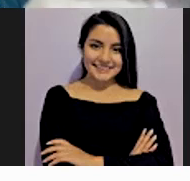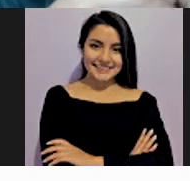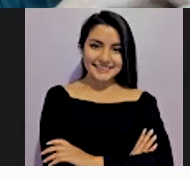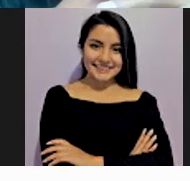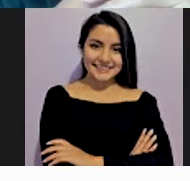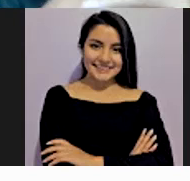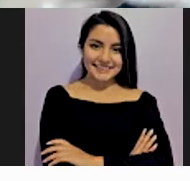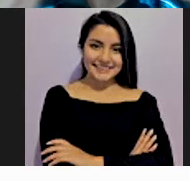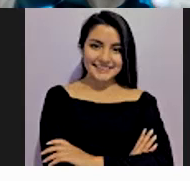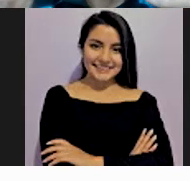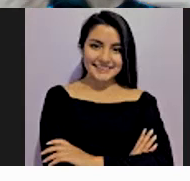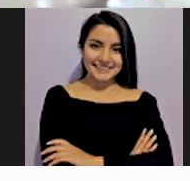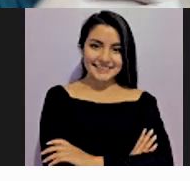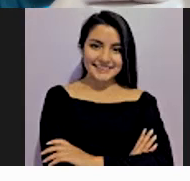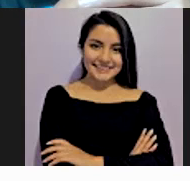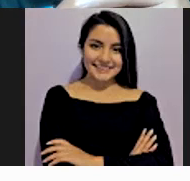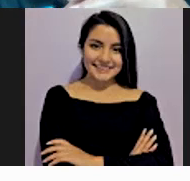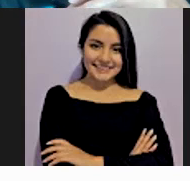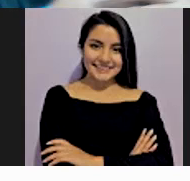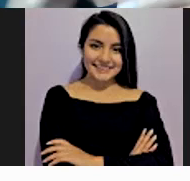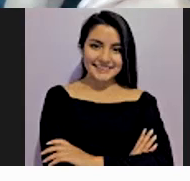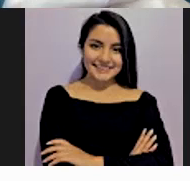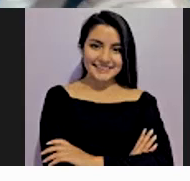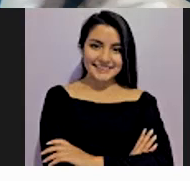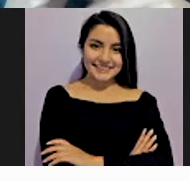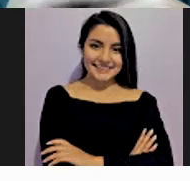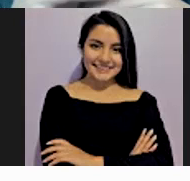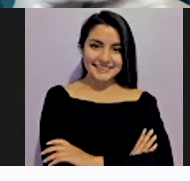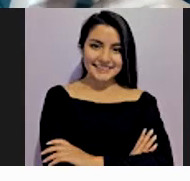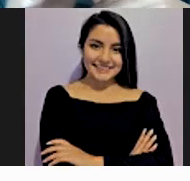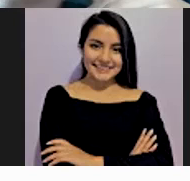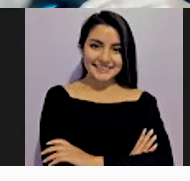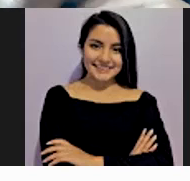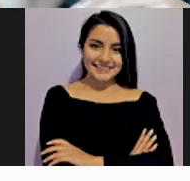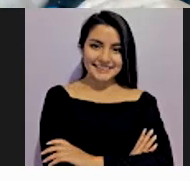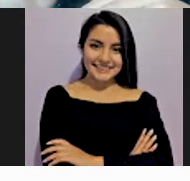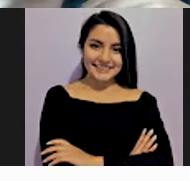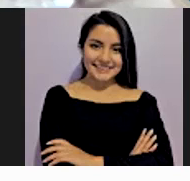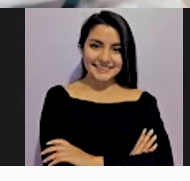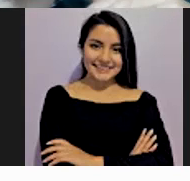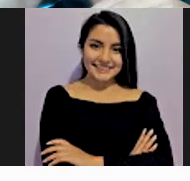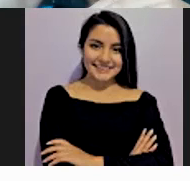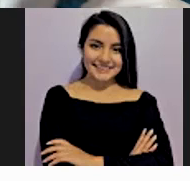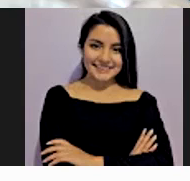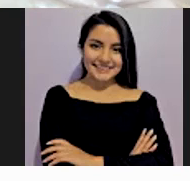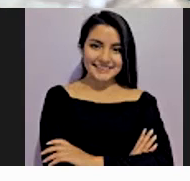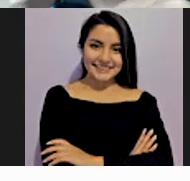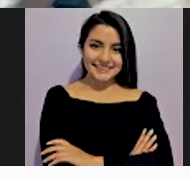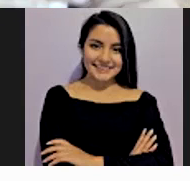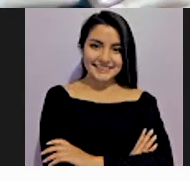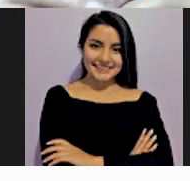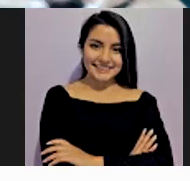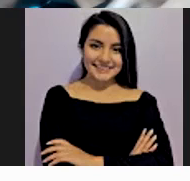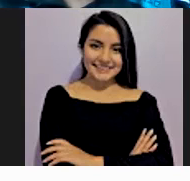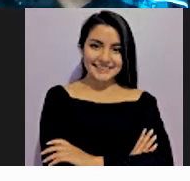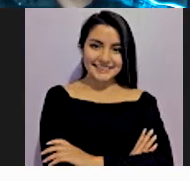pasen con eso, ¿no es cierto? Entonces, eso es un poco por eso lo que yo me veo en las clases mías y en todas las clases estoy ahorita así, suave, que me entiendan, que